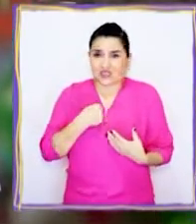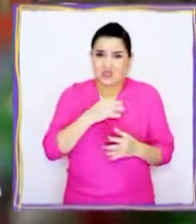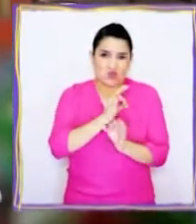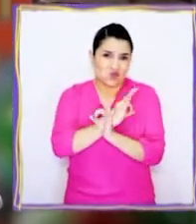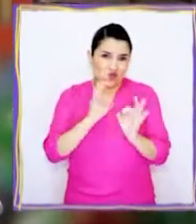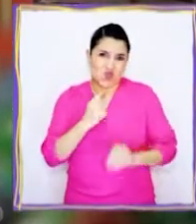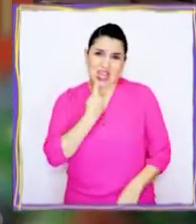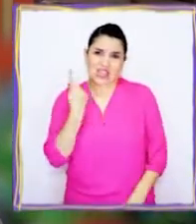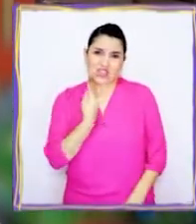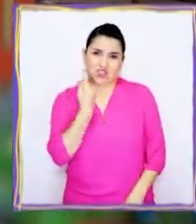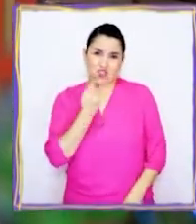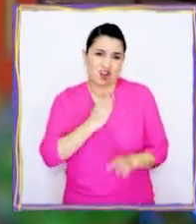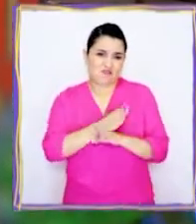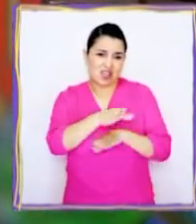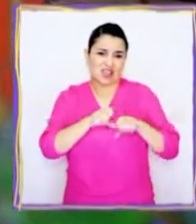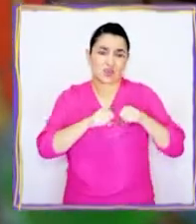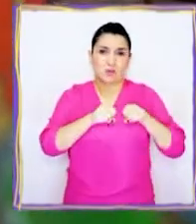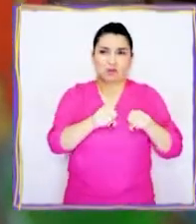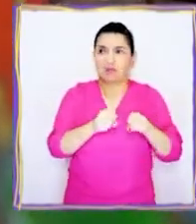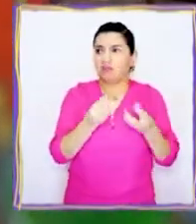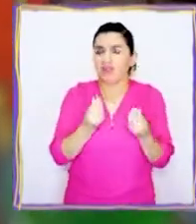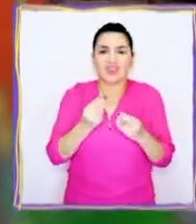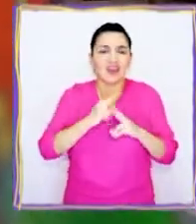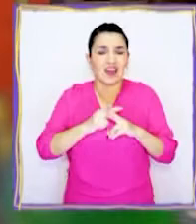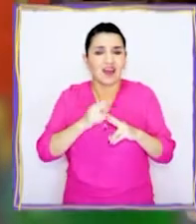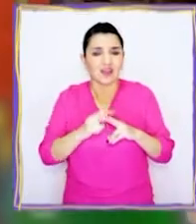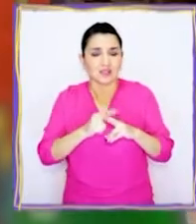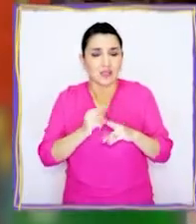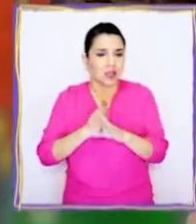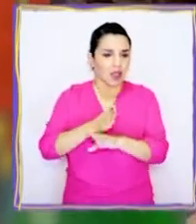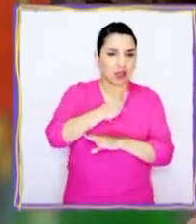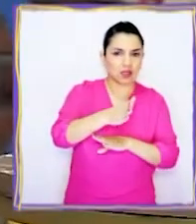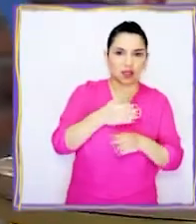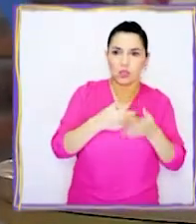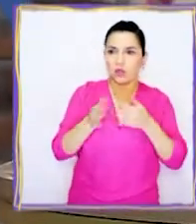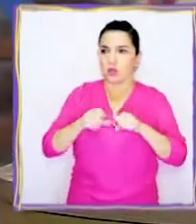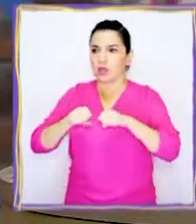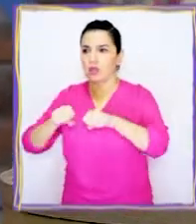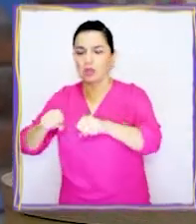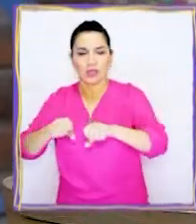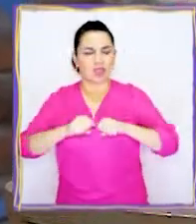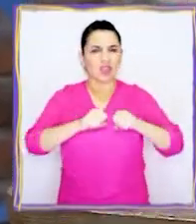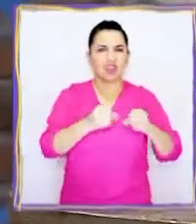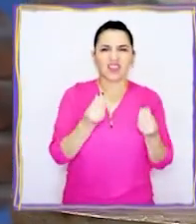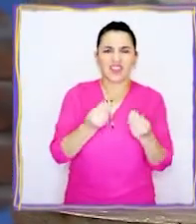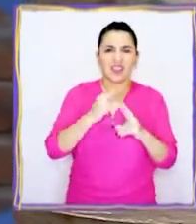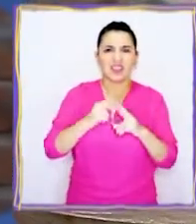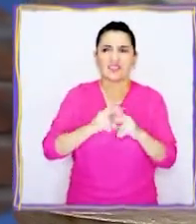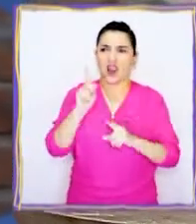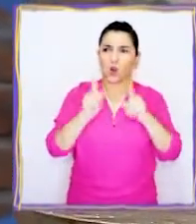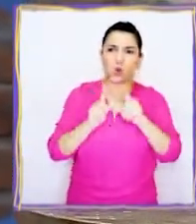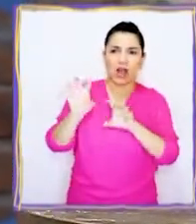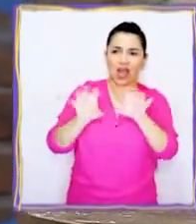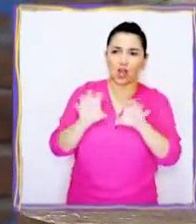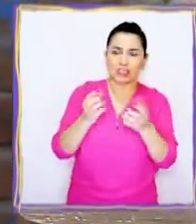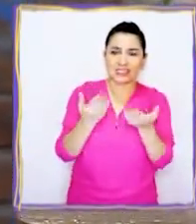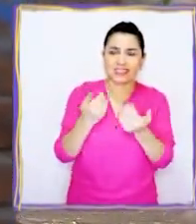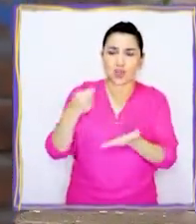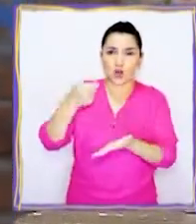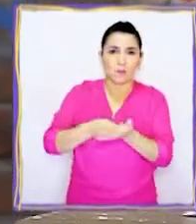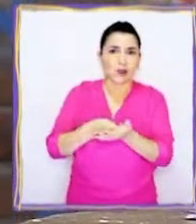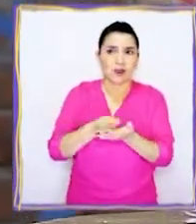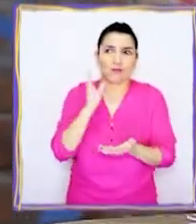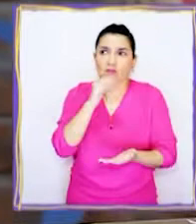Es que nunca he ido al supermercado sola. ¿Qué voy a hacer yo en el supermercado? ¿Cuándo llegue? ¿Hacia dónde debo ir? ¿Qué voy a hacer si alguna de las cosas